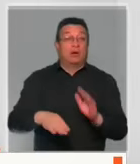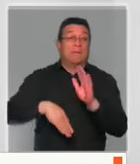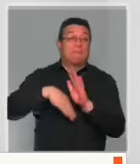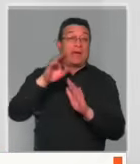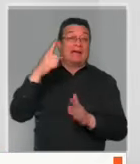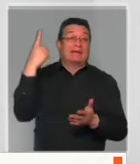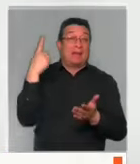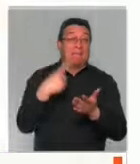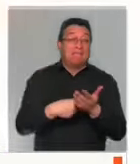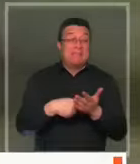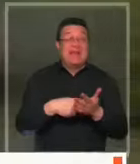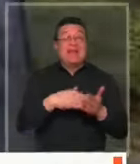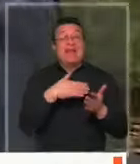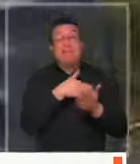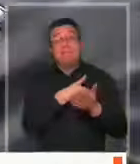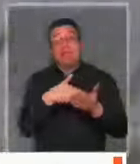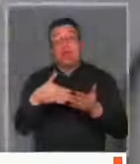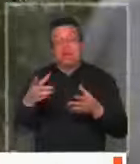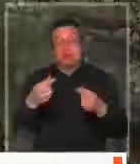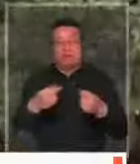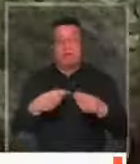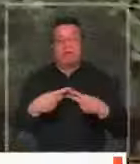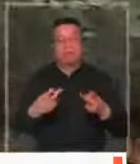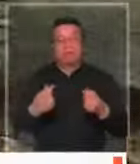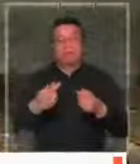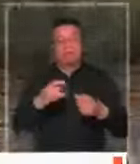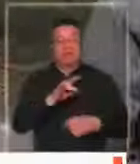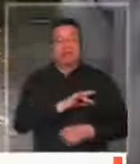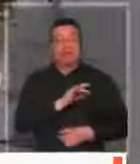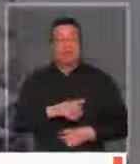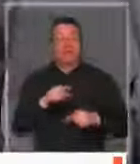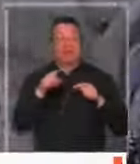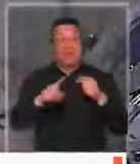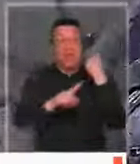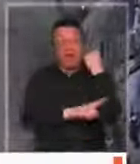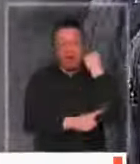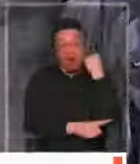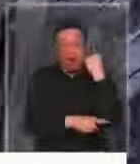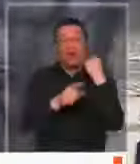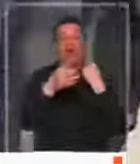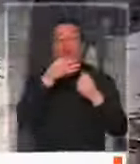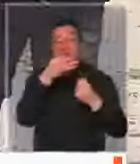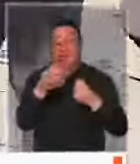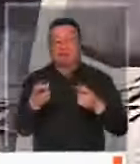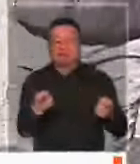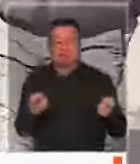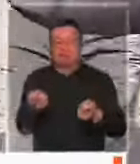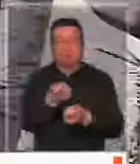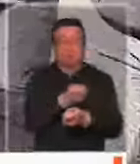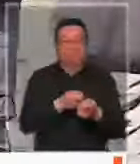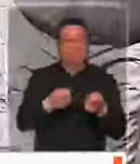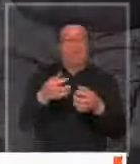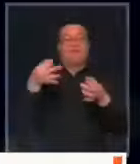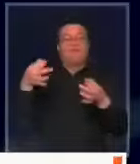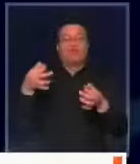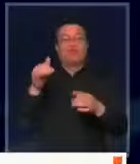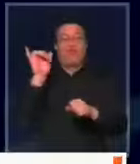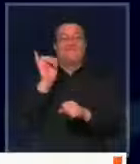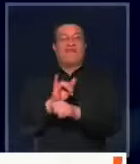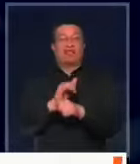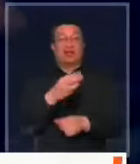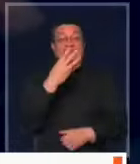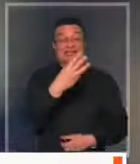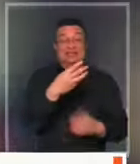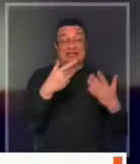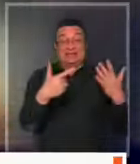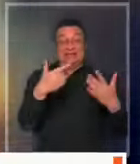los 1.015 millones de pesos. En el caso de la abogado, se detallan maniobras con facturas falsas, también 376 millones